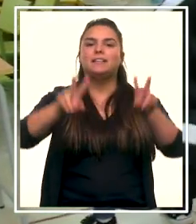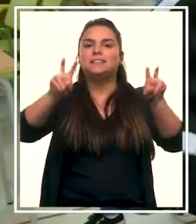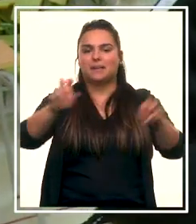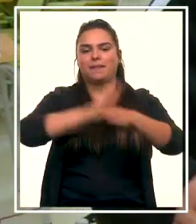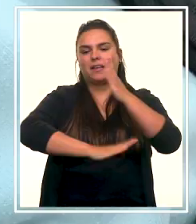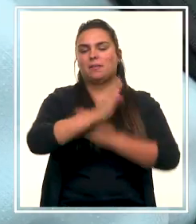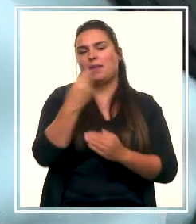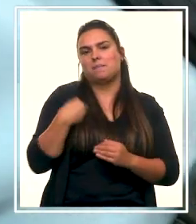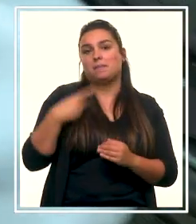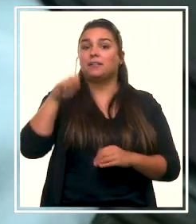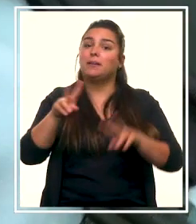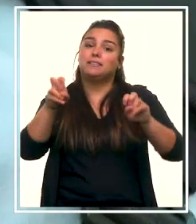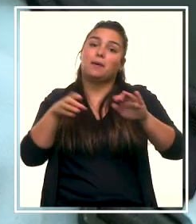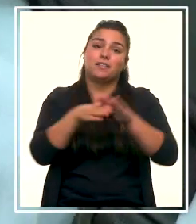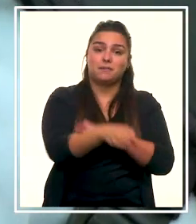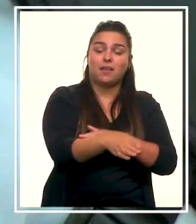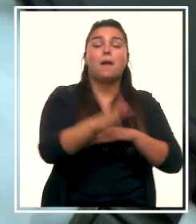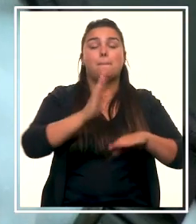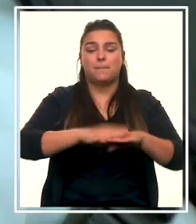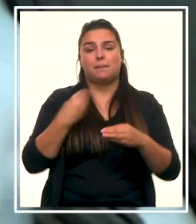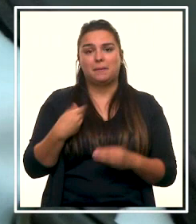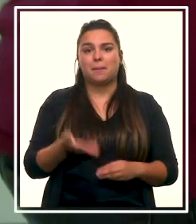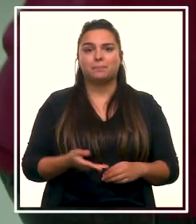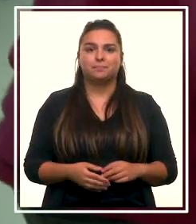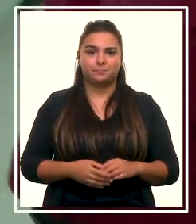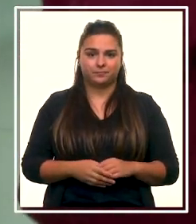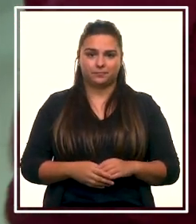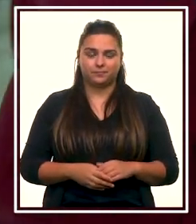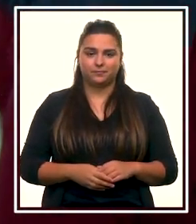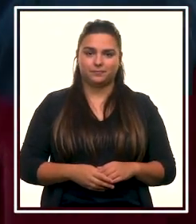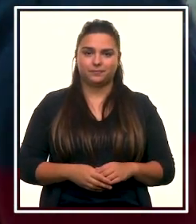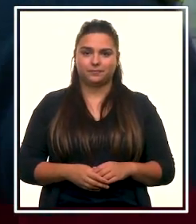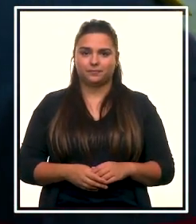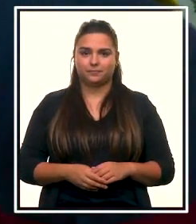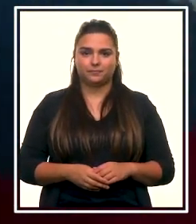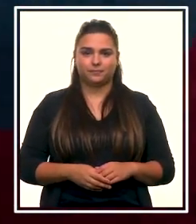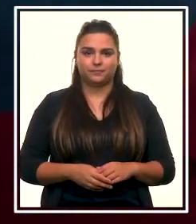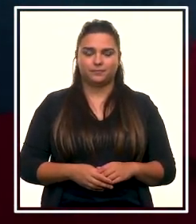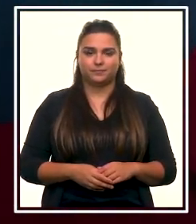discapacidades y sobre la accesibilidad para las mismas.